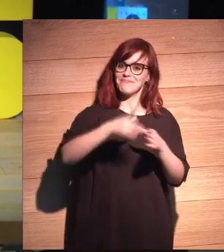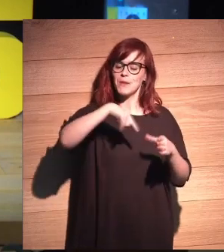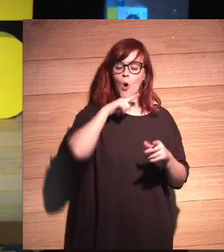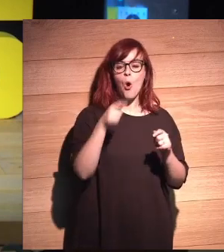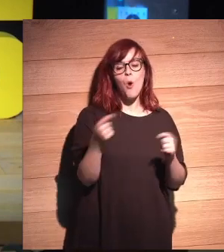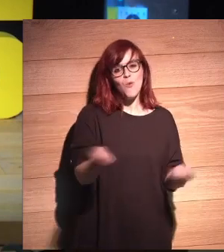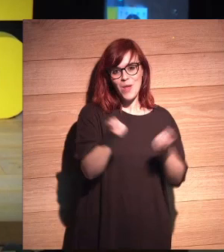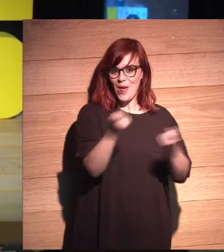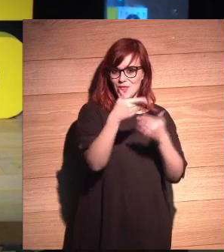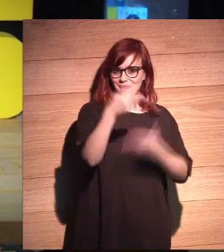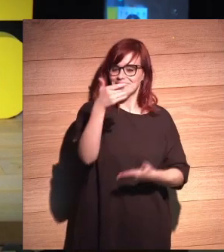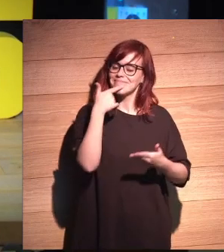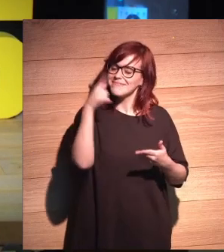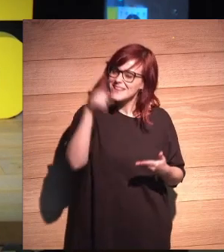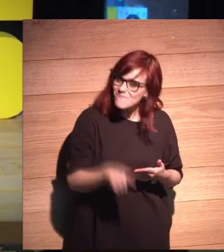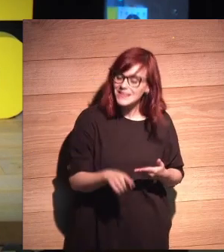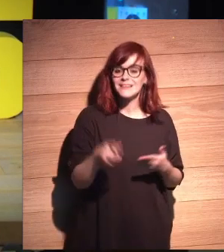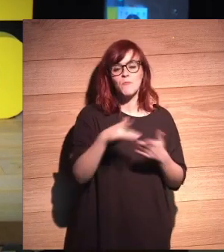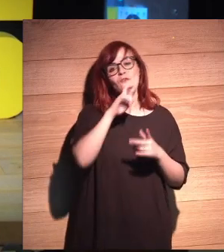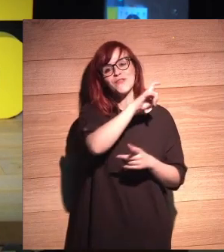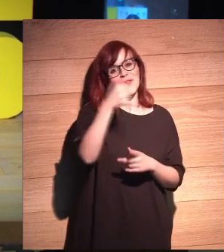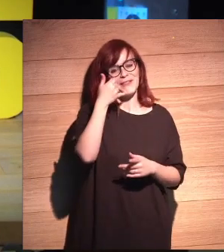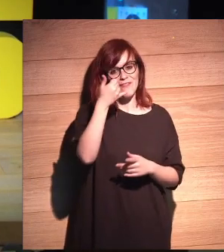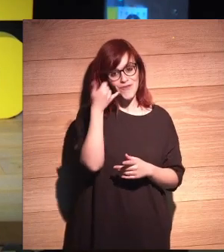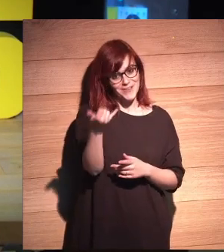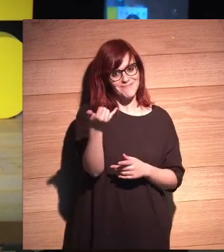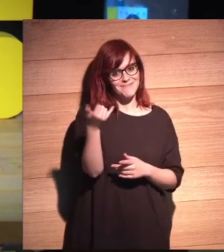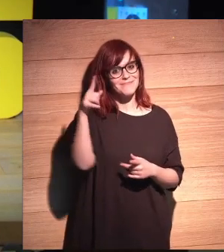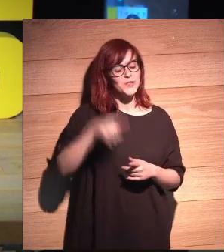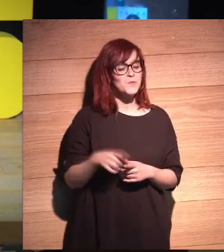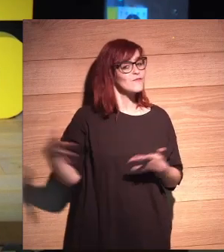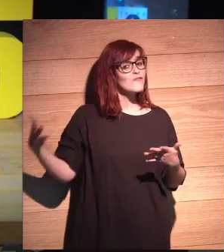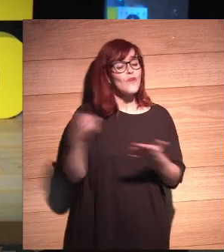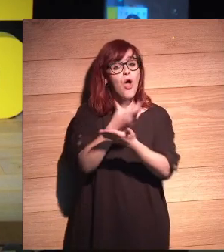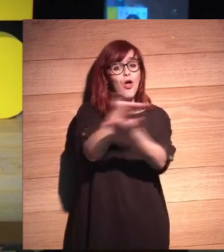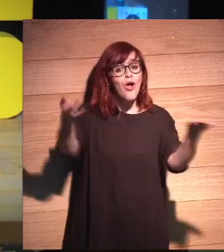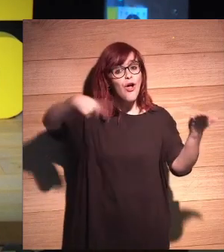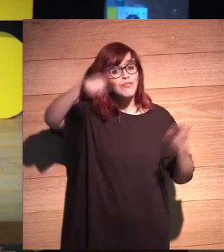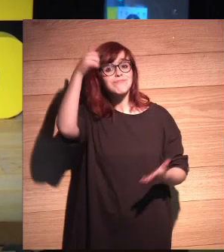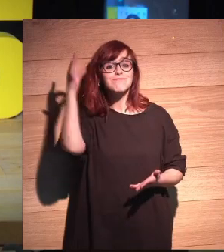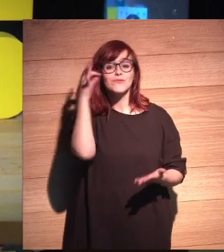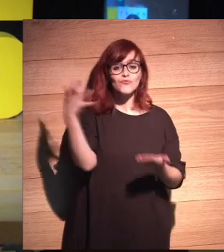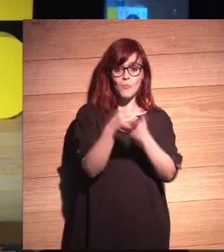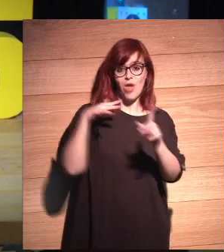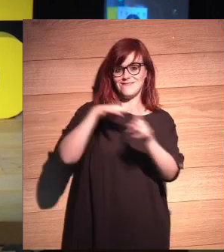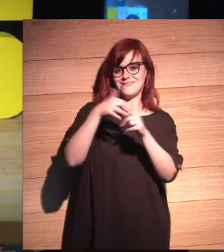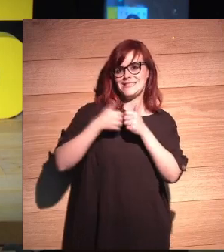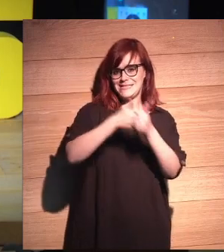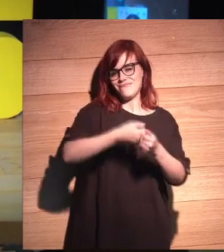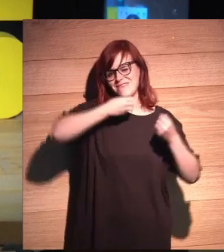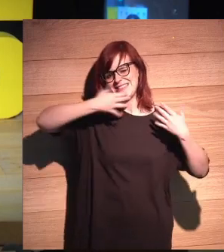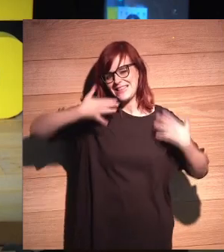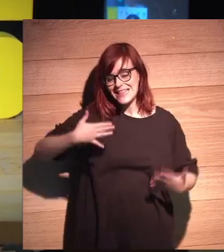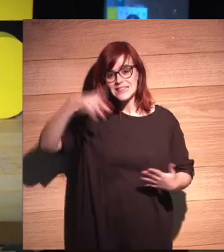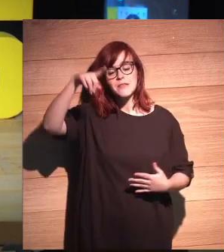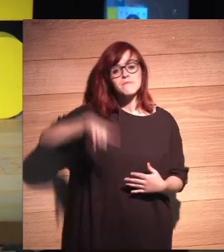esta publicación, agradecido a Fundación Telefónica, a todos vosotros y vosotras que nos seguís, y a